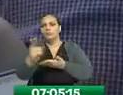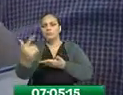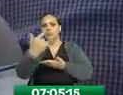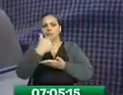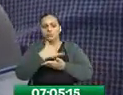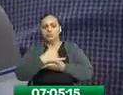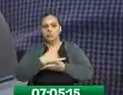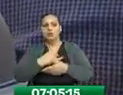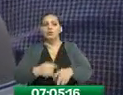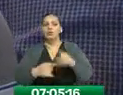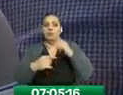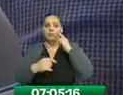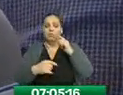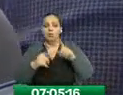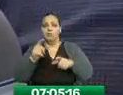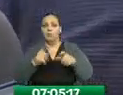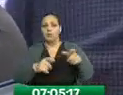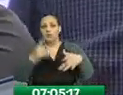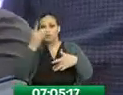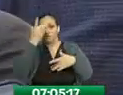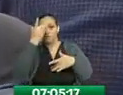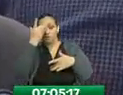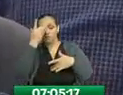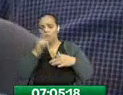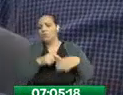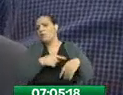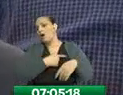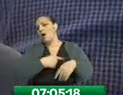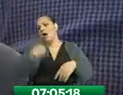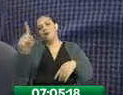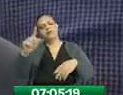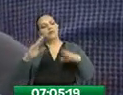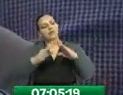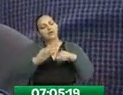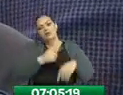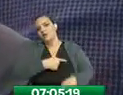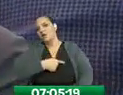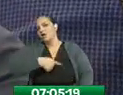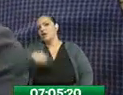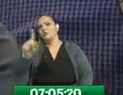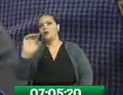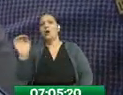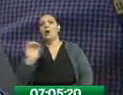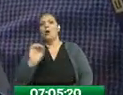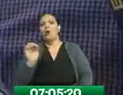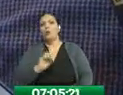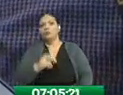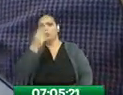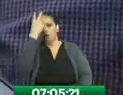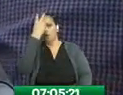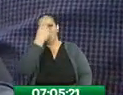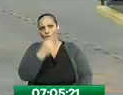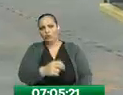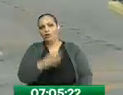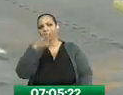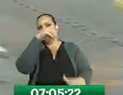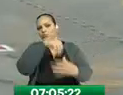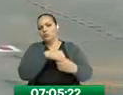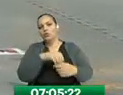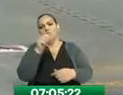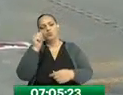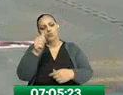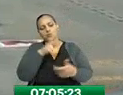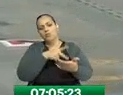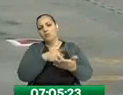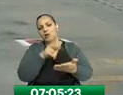se debe regresar a su lugar de origen o se quedará a costo de él en un hotel, pero bajo vigilancia municipal. Y en el caso de